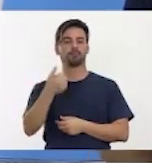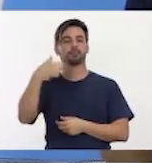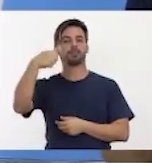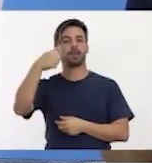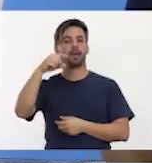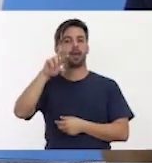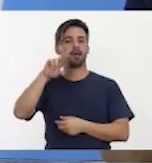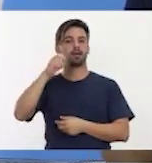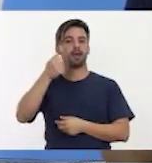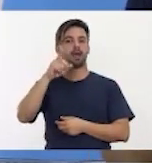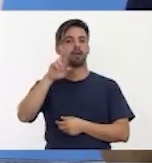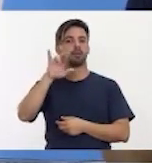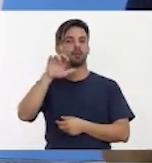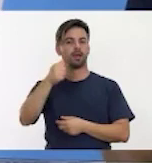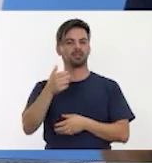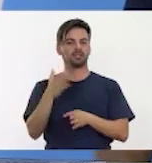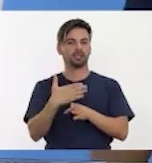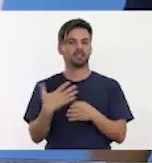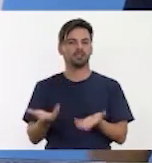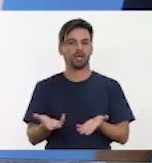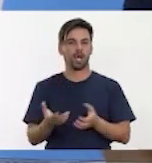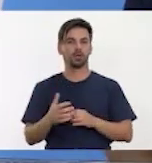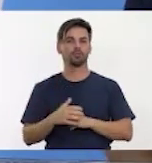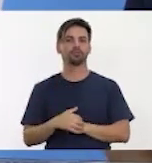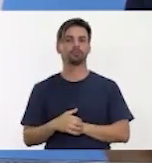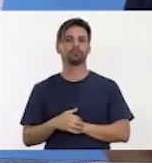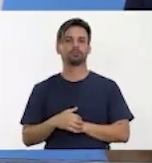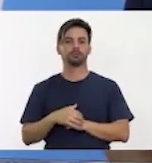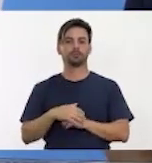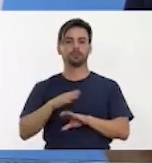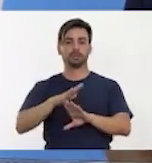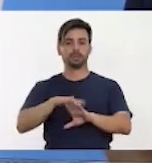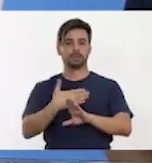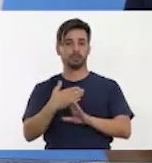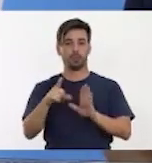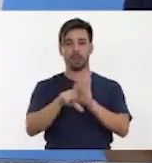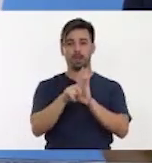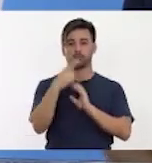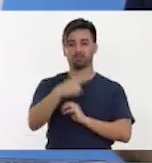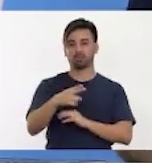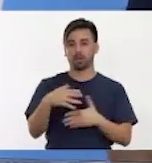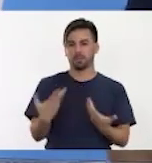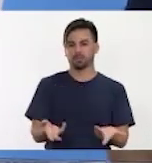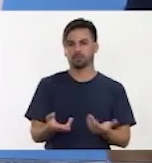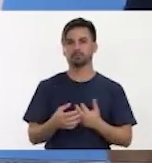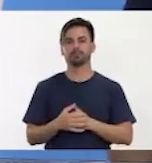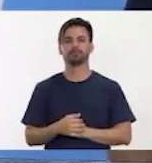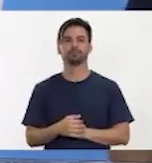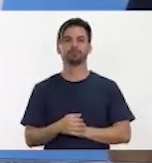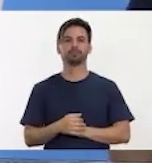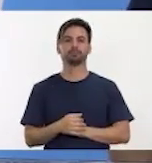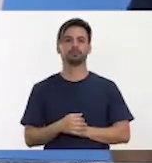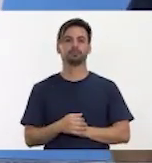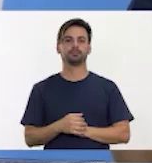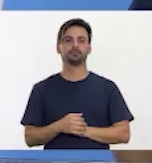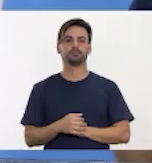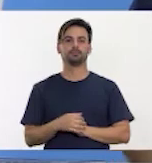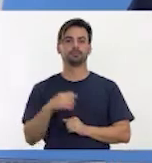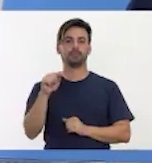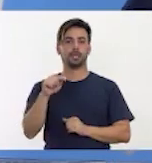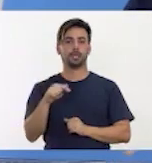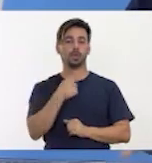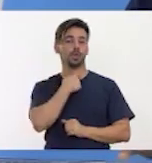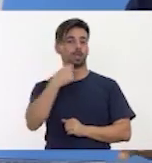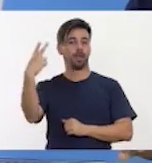lo que aconteció a posteriori de esta medida. Y para ejercitarse y